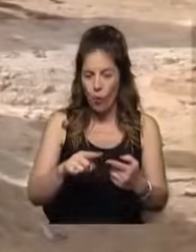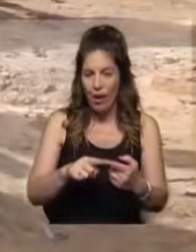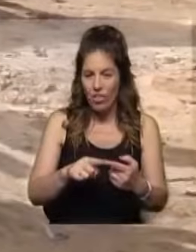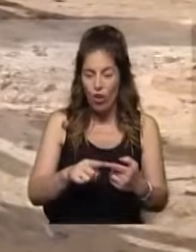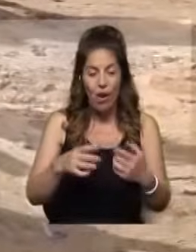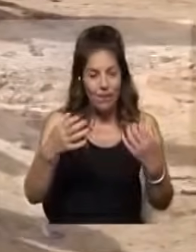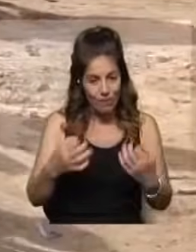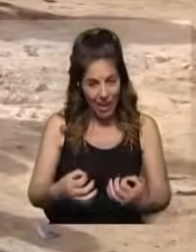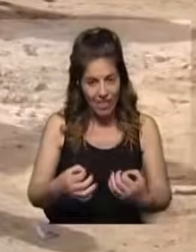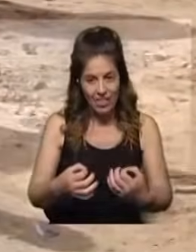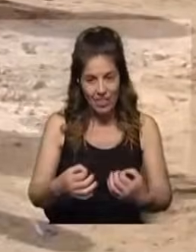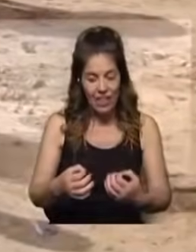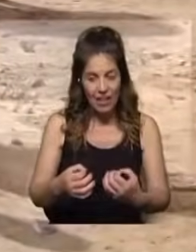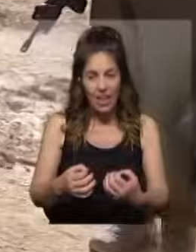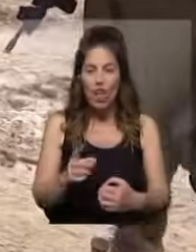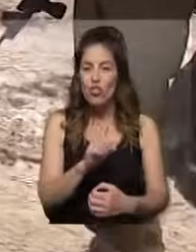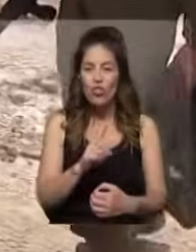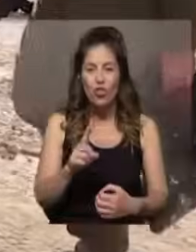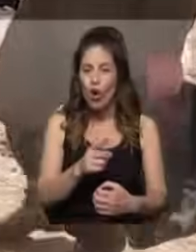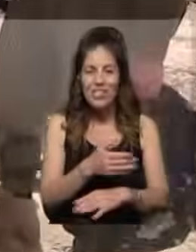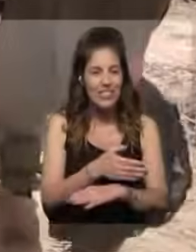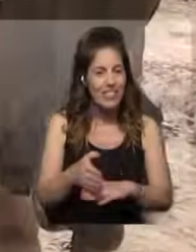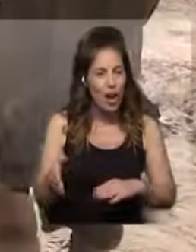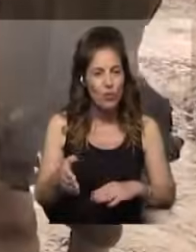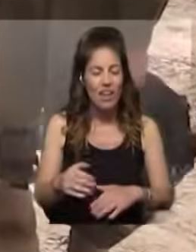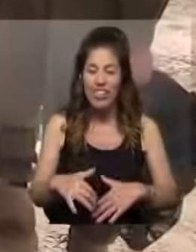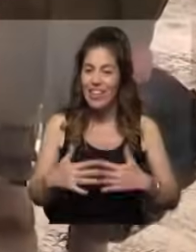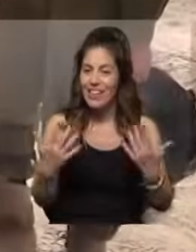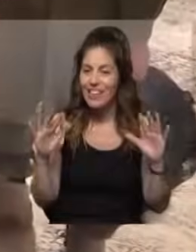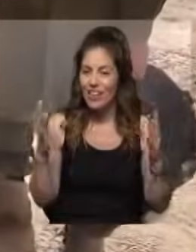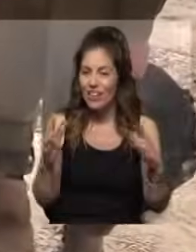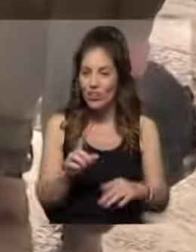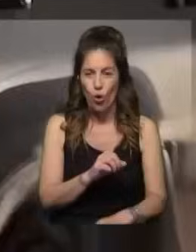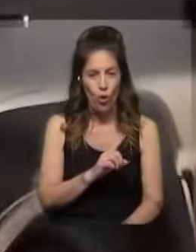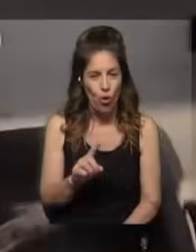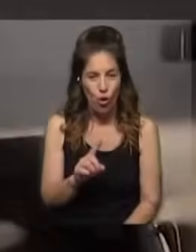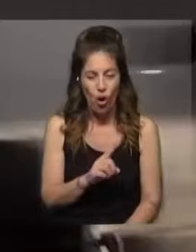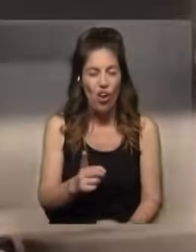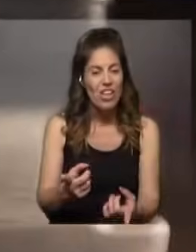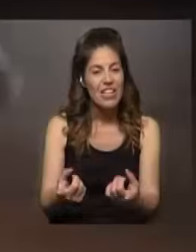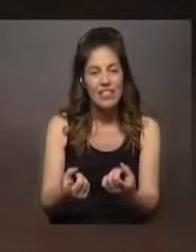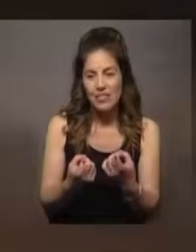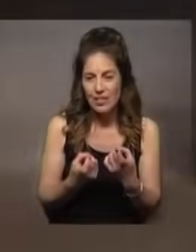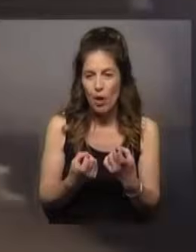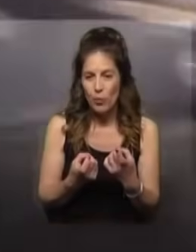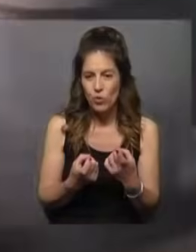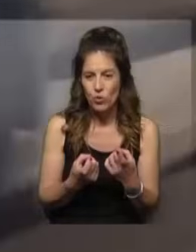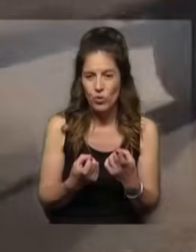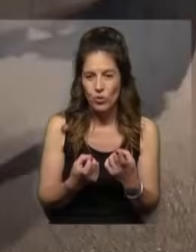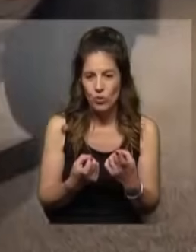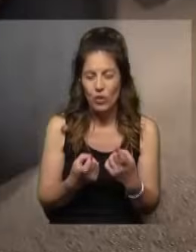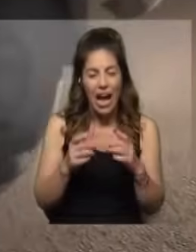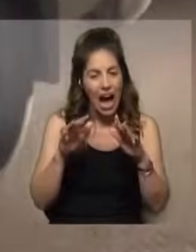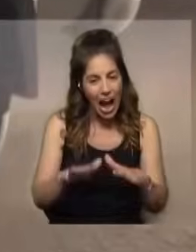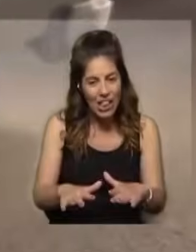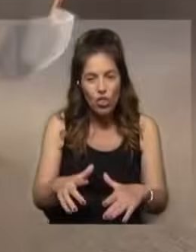bienvenida claramente no es causa de celebración necesitamos un alto